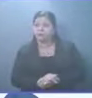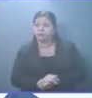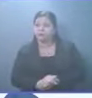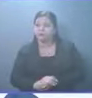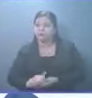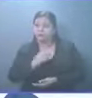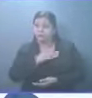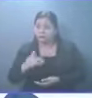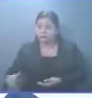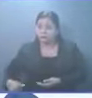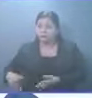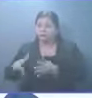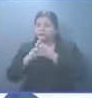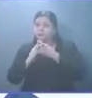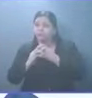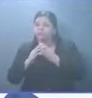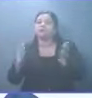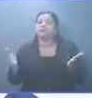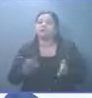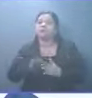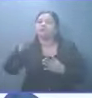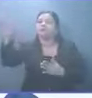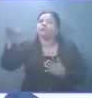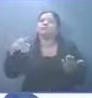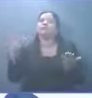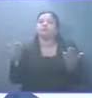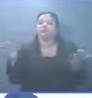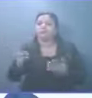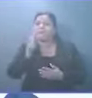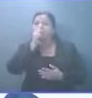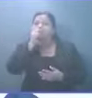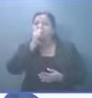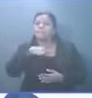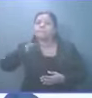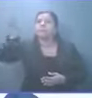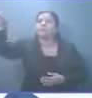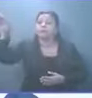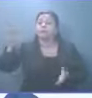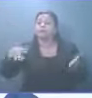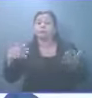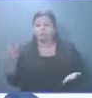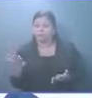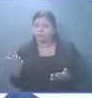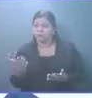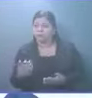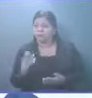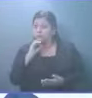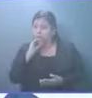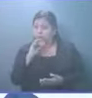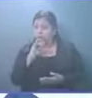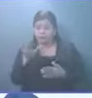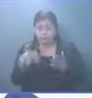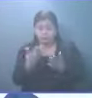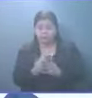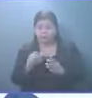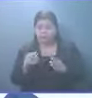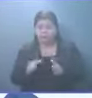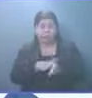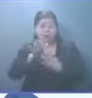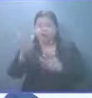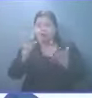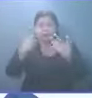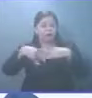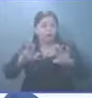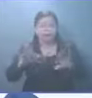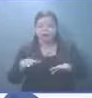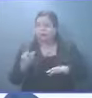Estados Unidos. Lo hizo en jet privado. Ah, porque si va aquí donde llevamos pollo campero y hasta gallinas queremos llevar con matate en los aviones, porque